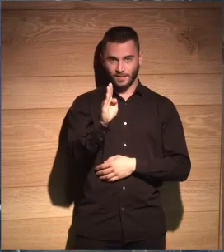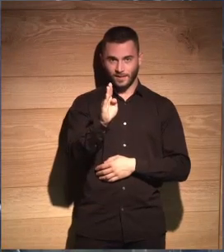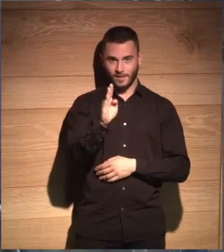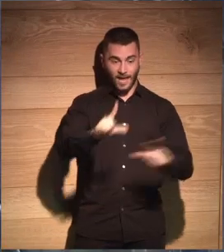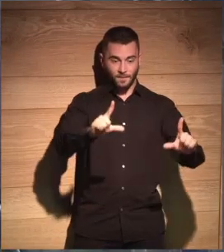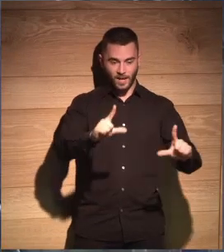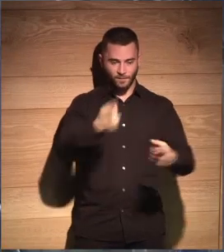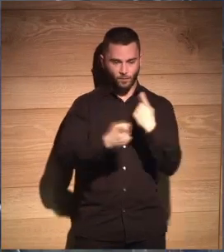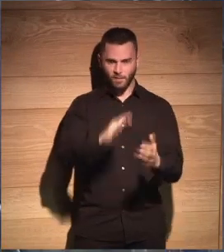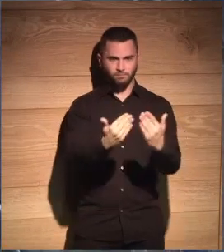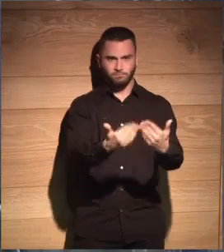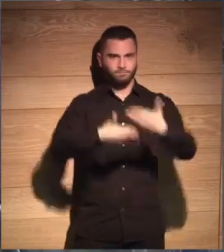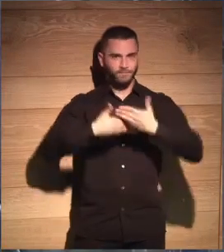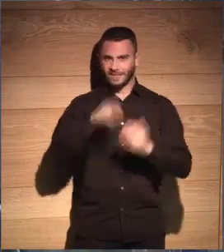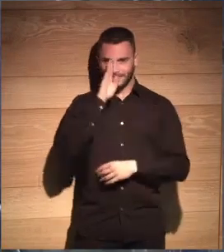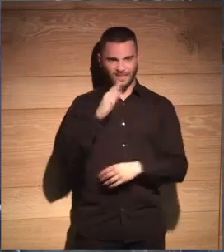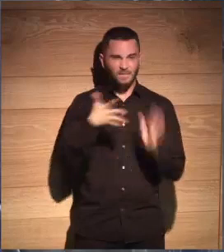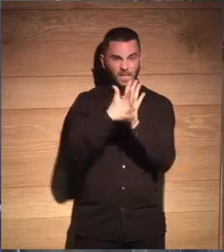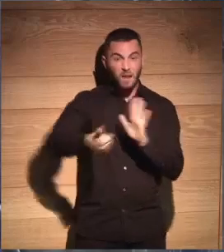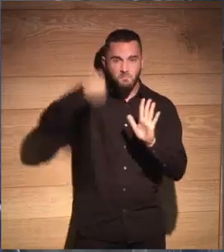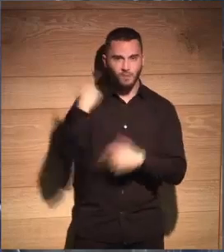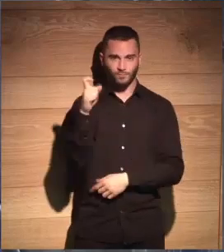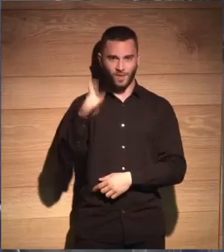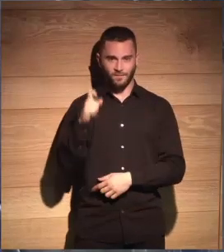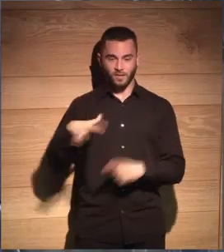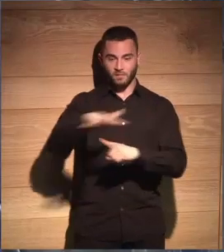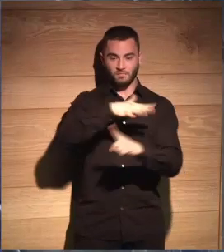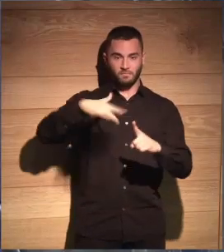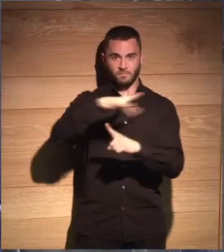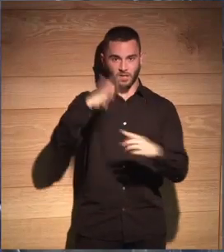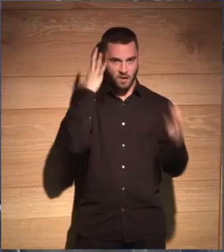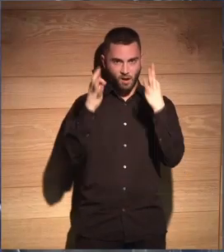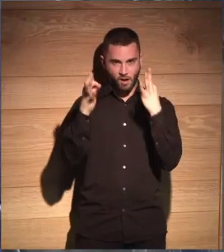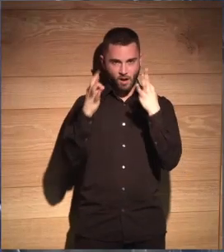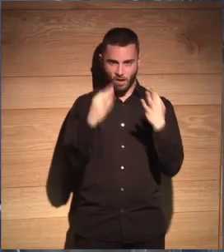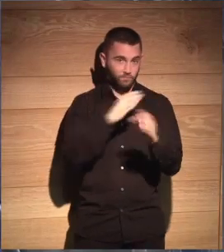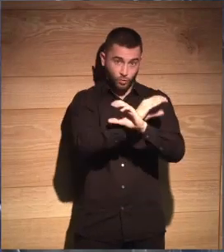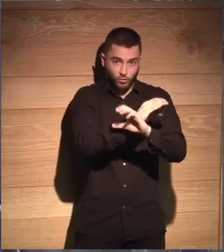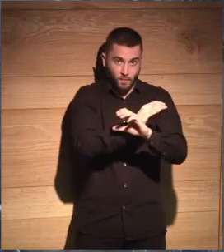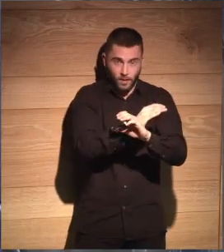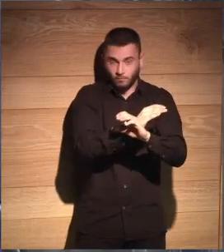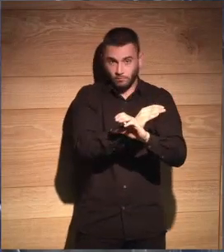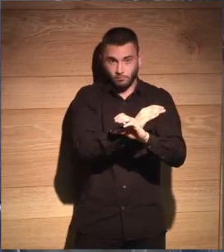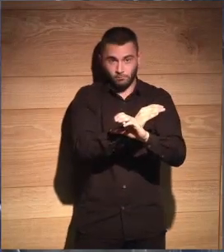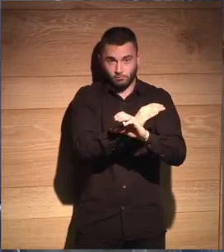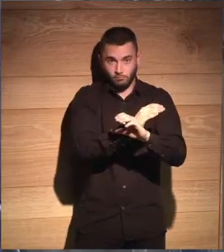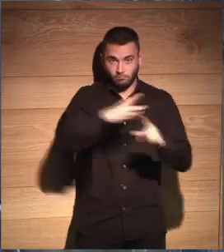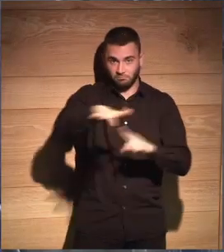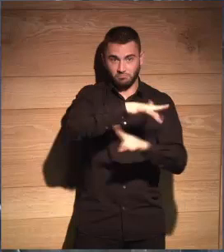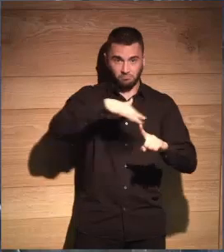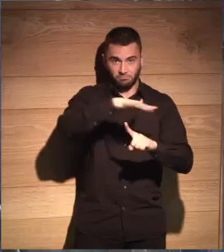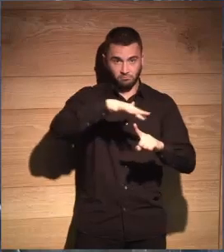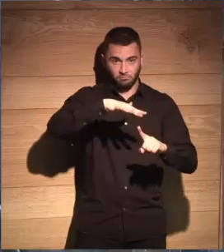de la imagen sin tener que explicar nada más. Entonces, cuando tienes un medio tan condensado como es el cómic, pues el tener todo ese terreno